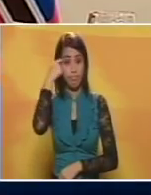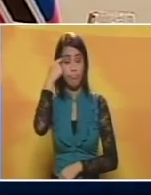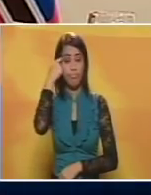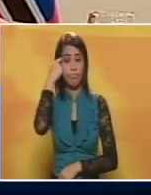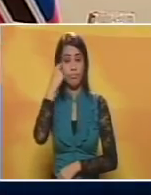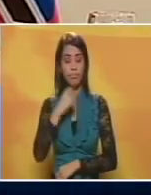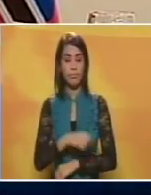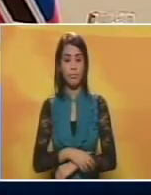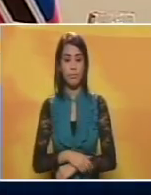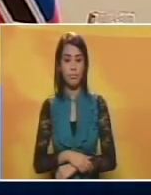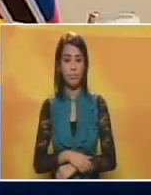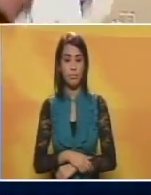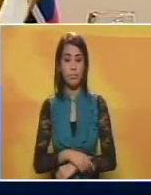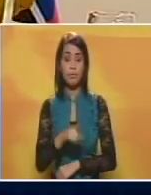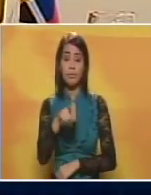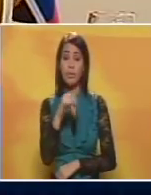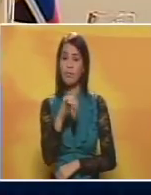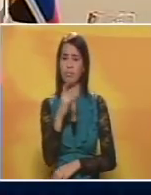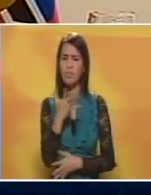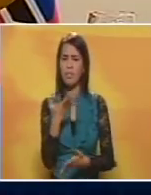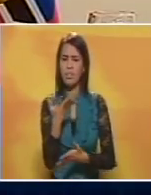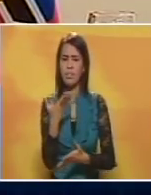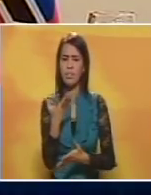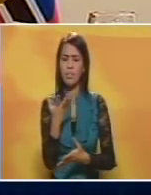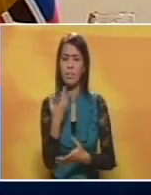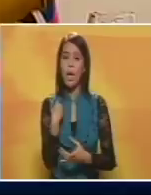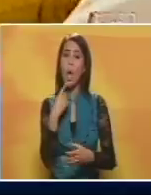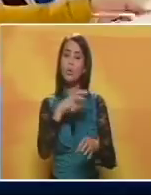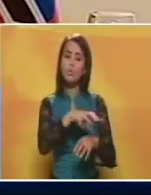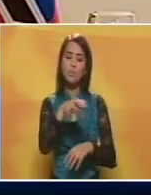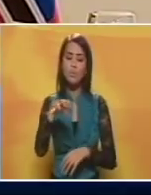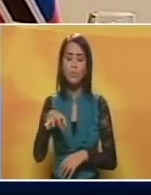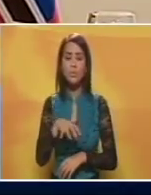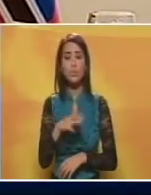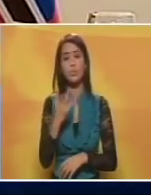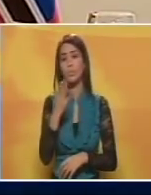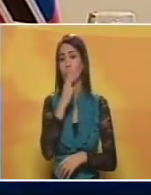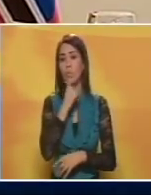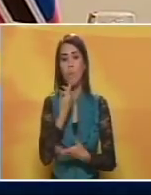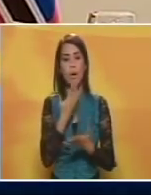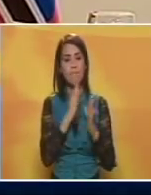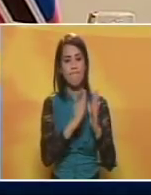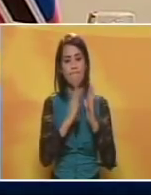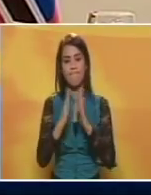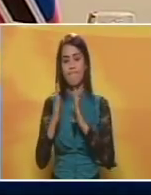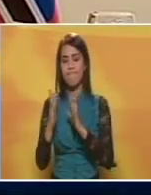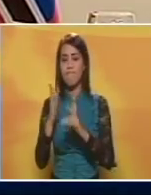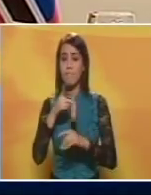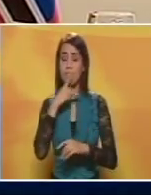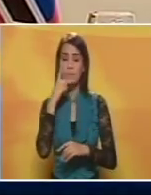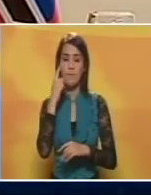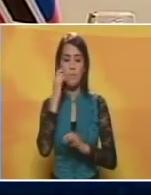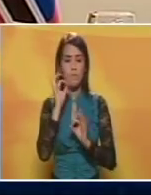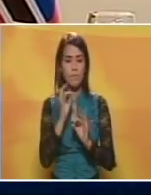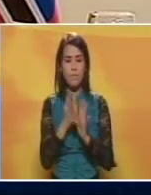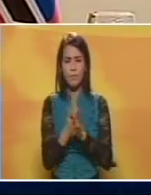que allí, estos son los estados que no tienen las organizaciones con fines